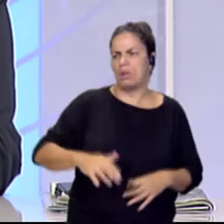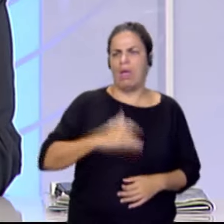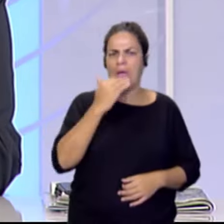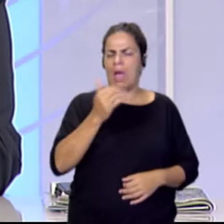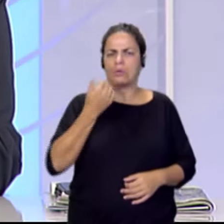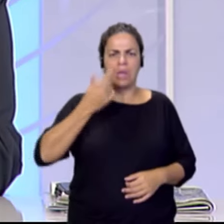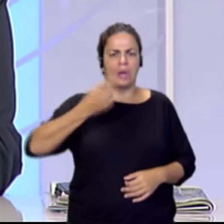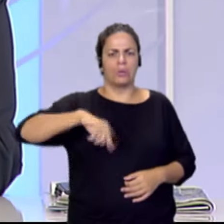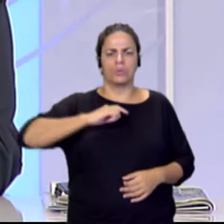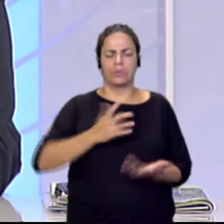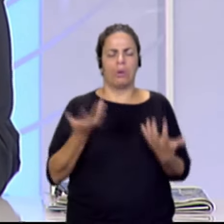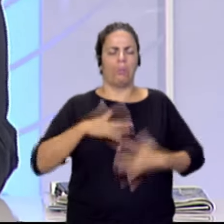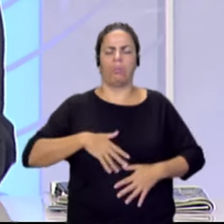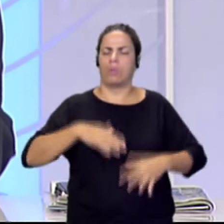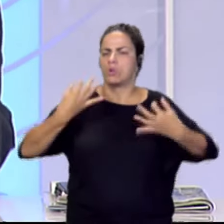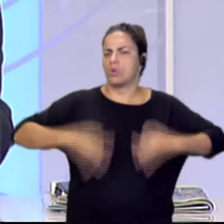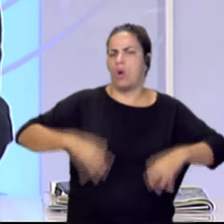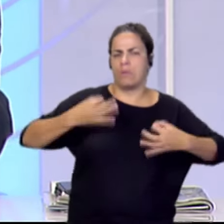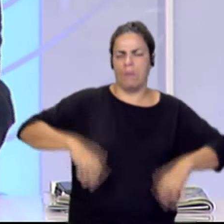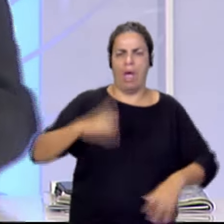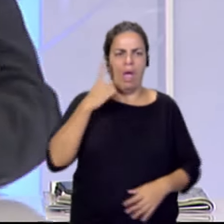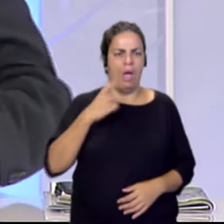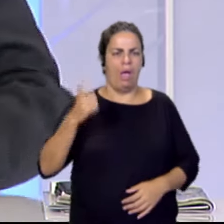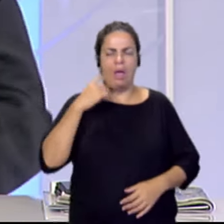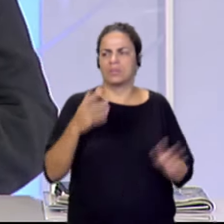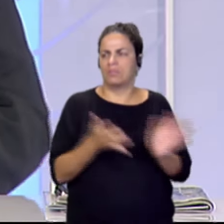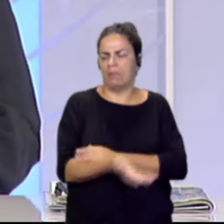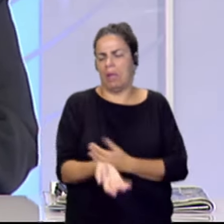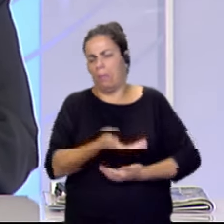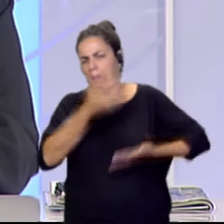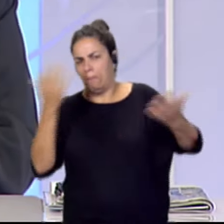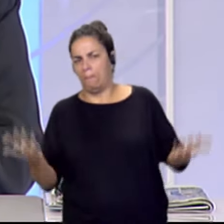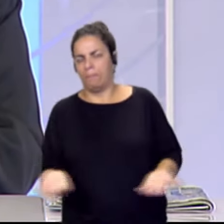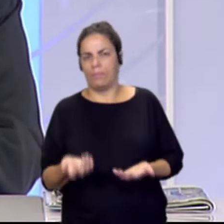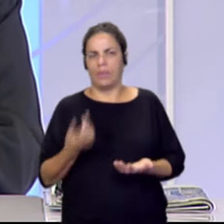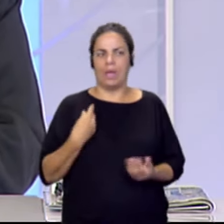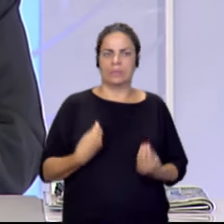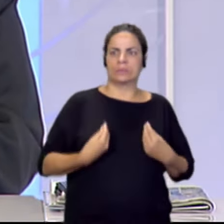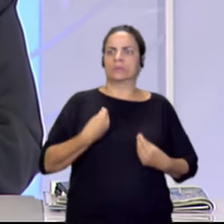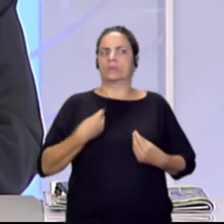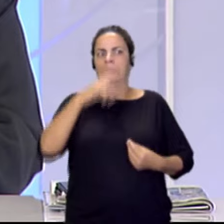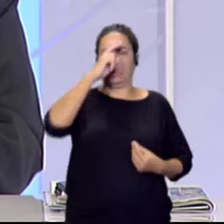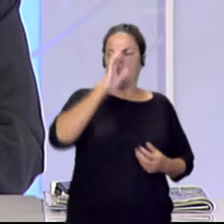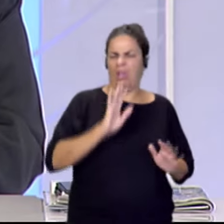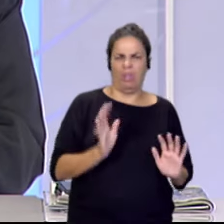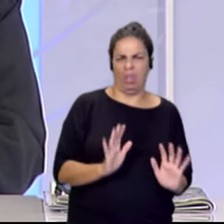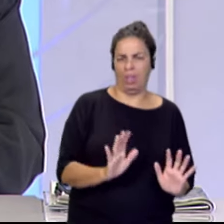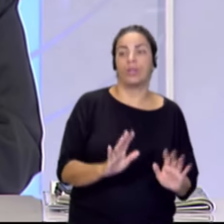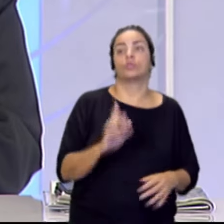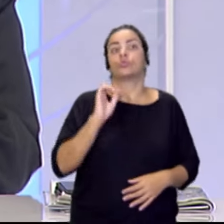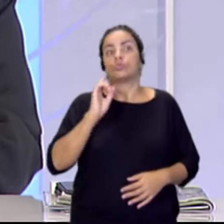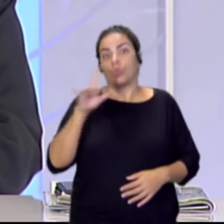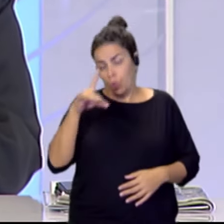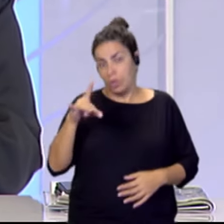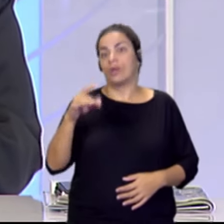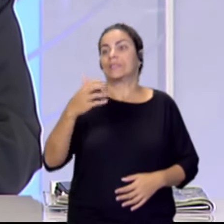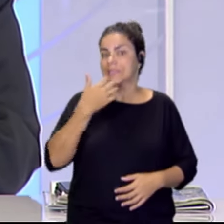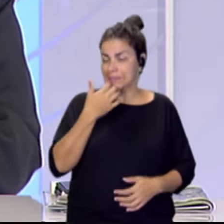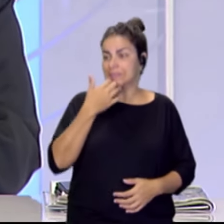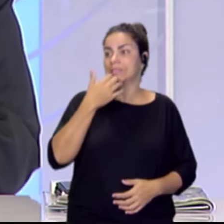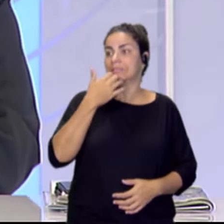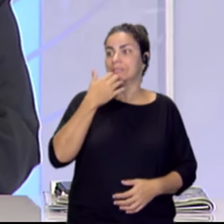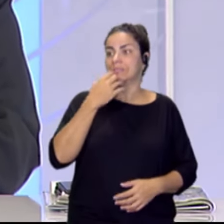normalicemos absolutamente, que no le demos mayor trascendencia, que no nos preocupe en absoluto, excepto cuando realmente se